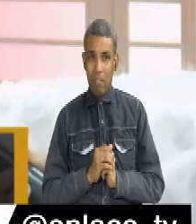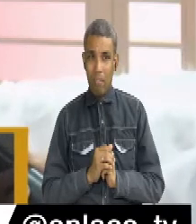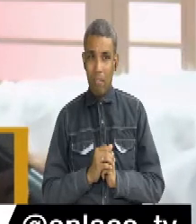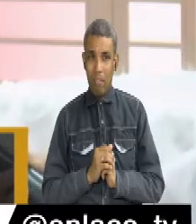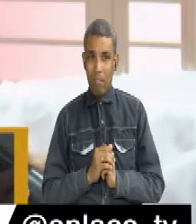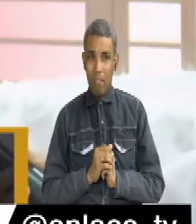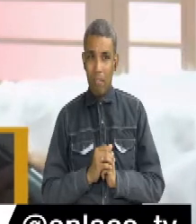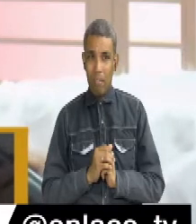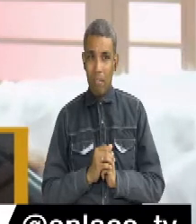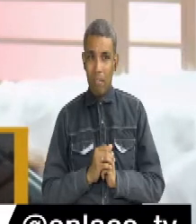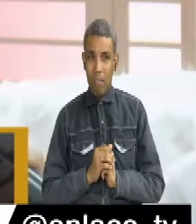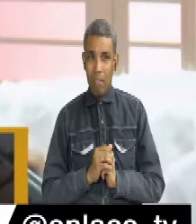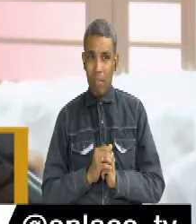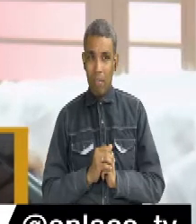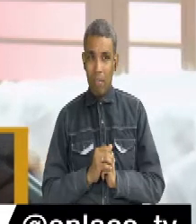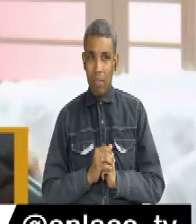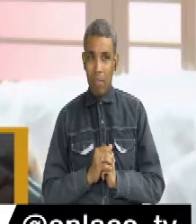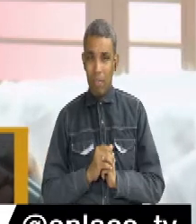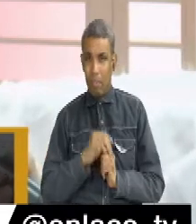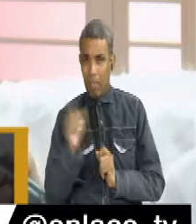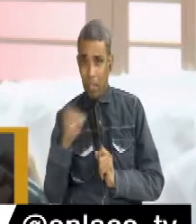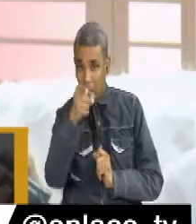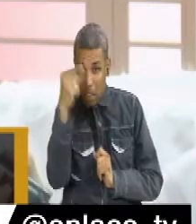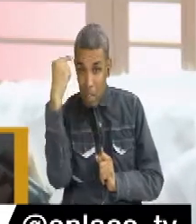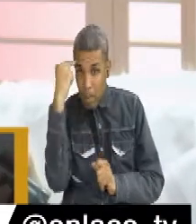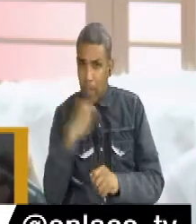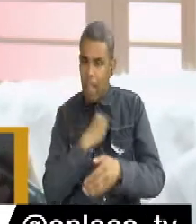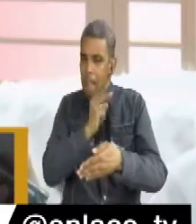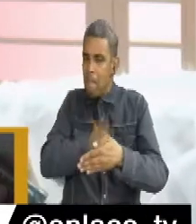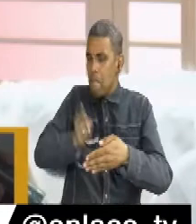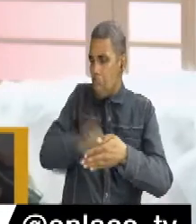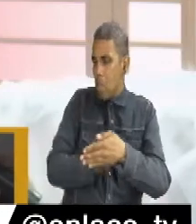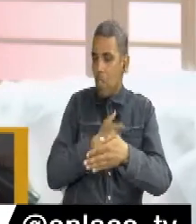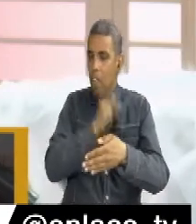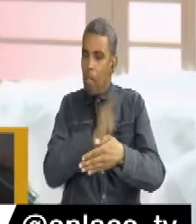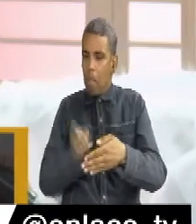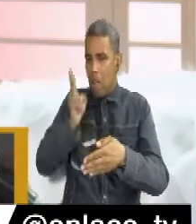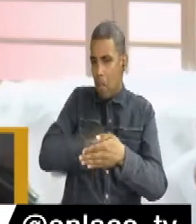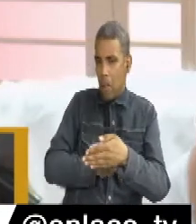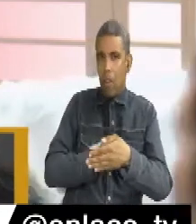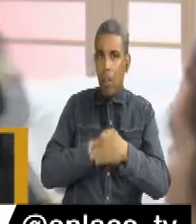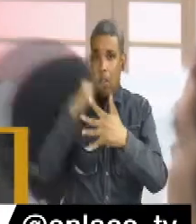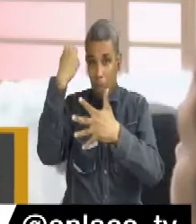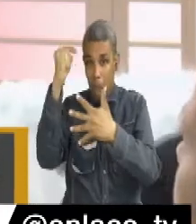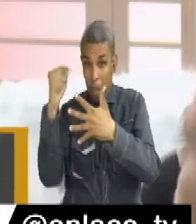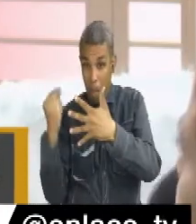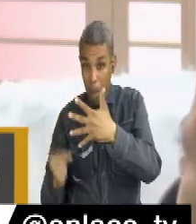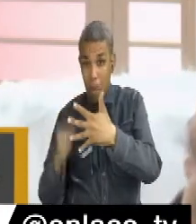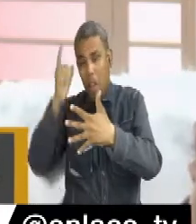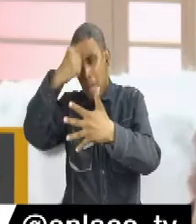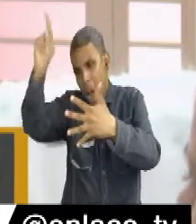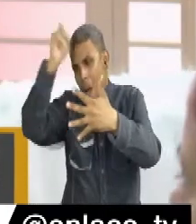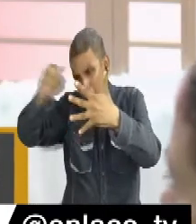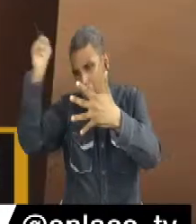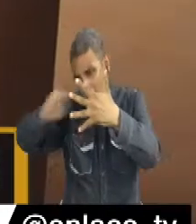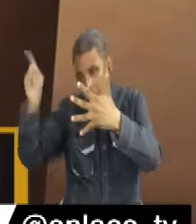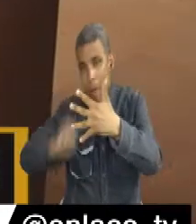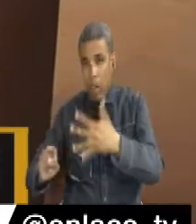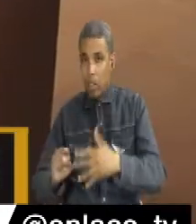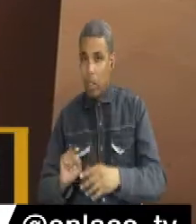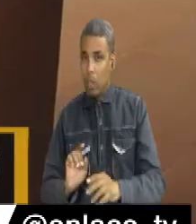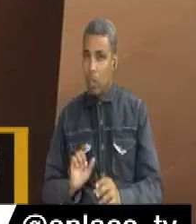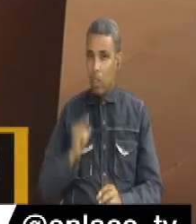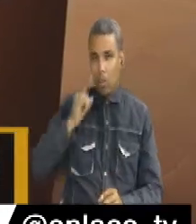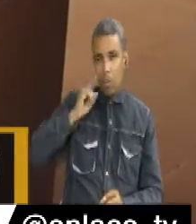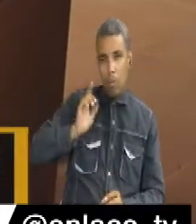que hay que restringir, yo lo invitaría a que piense si eso manda un mensaje de transparencia al proceso. De la Osa aseguró que aún se desconoce